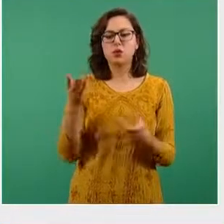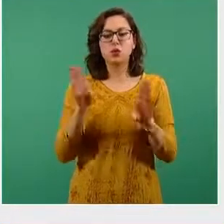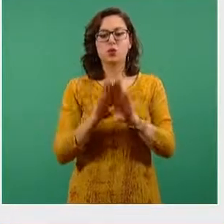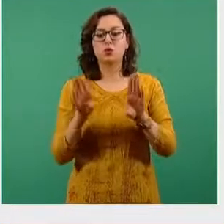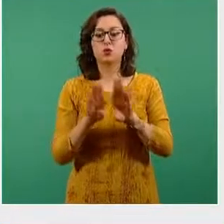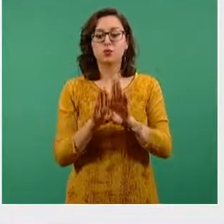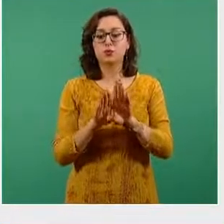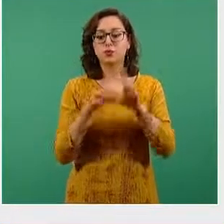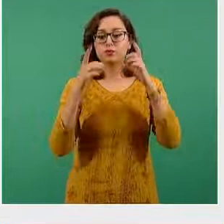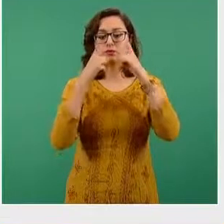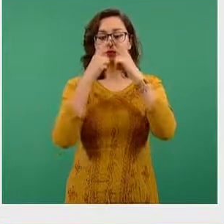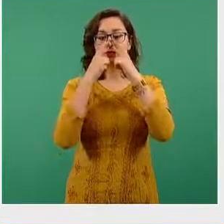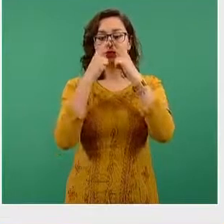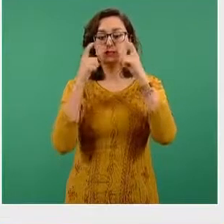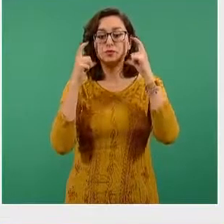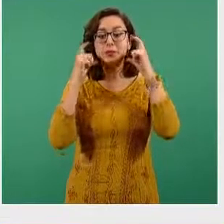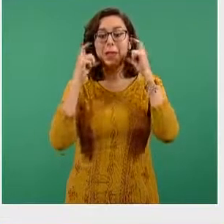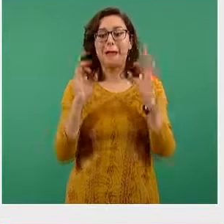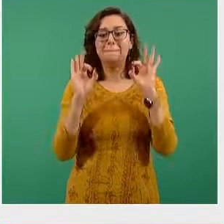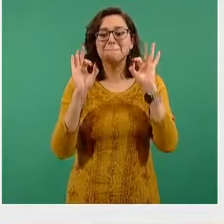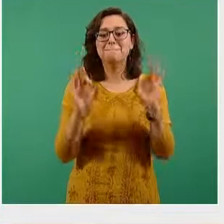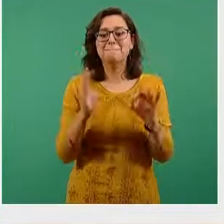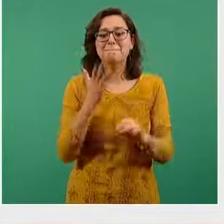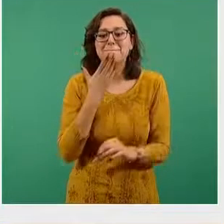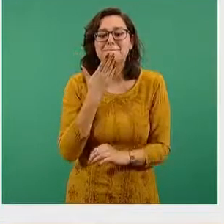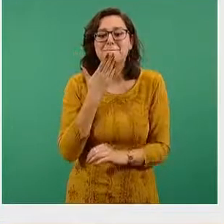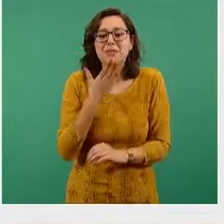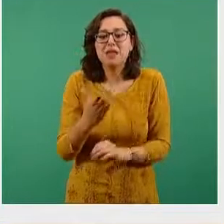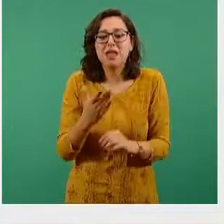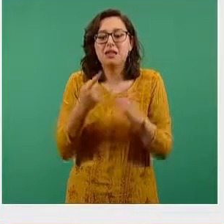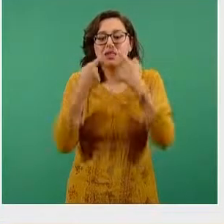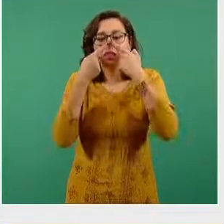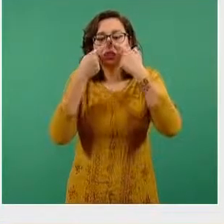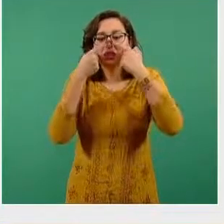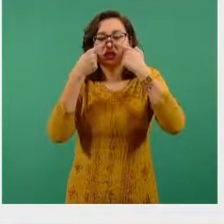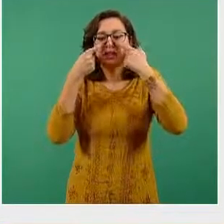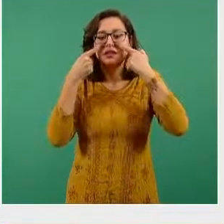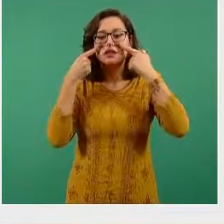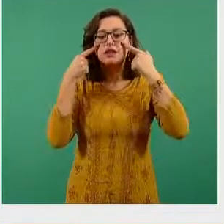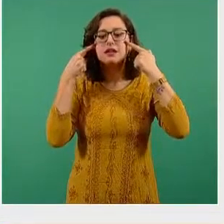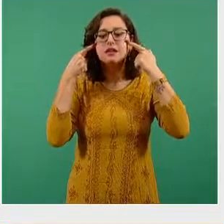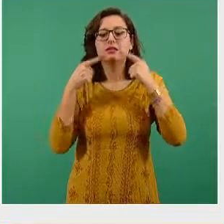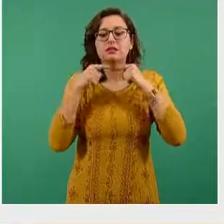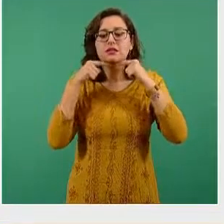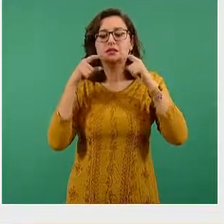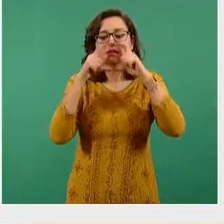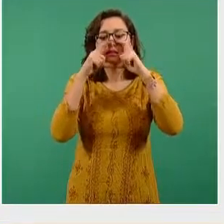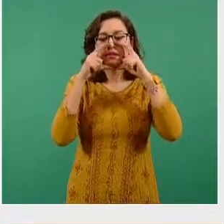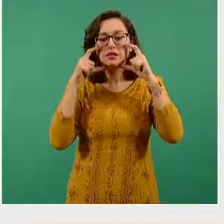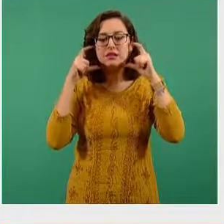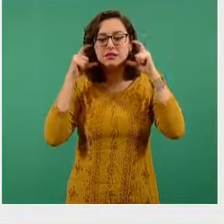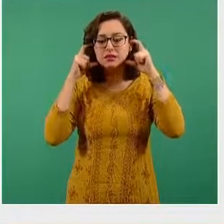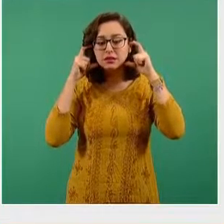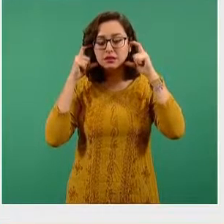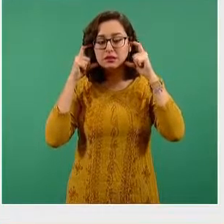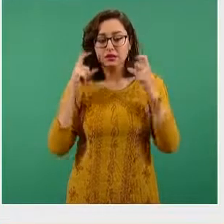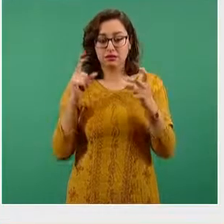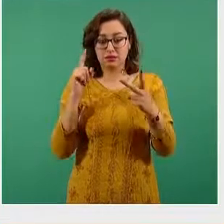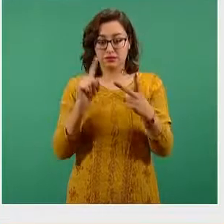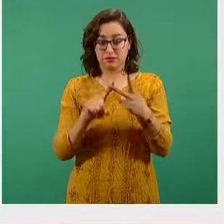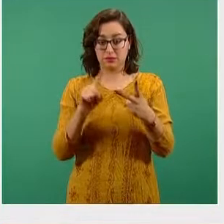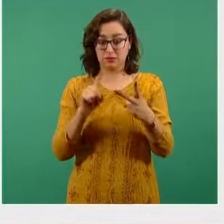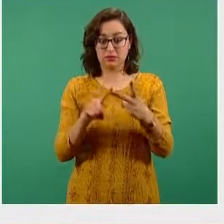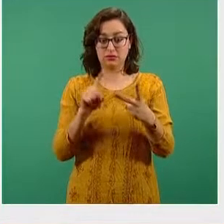Tiene un cubreboca perfectamente colocado. El segundo círculo, la mano derecha